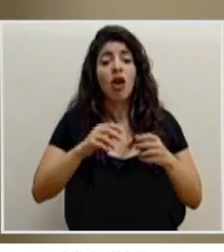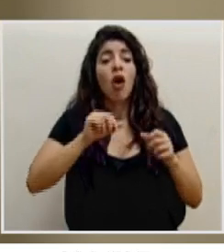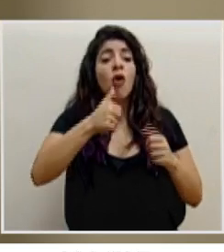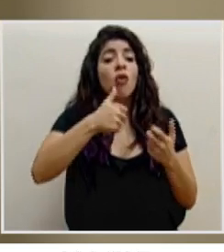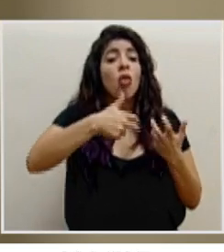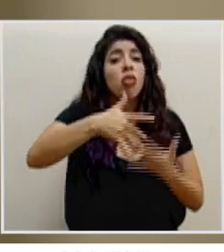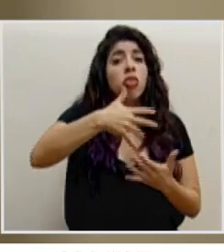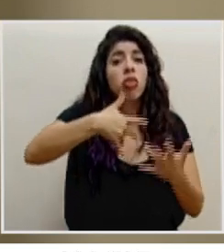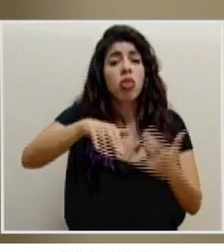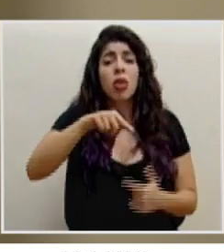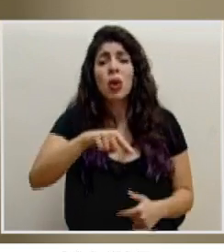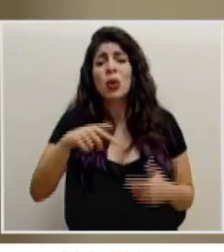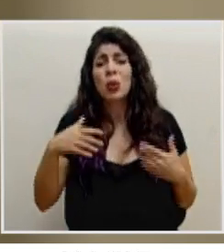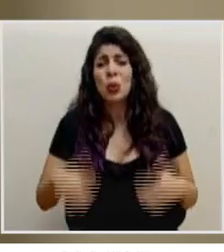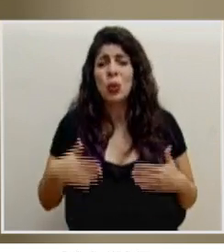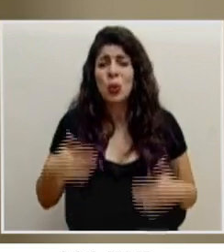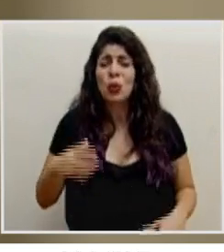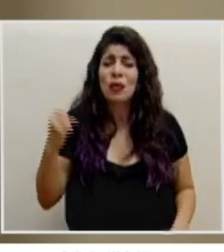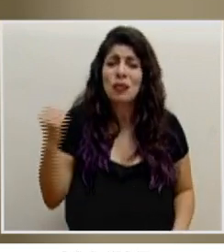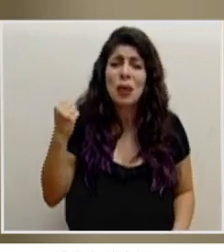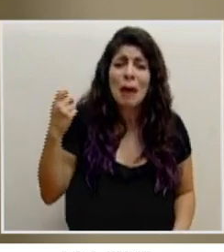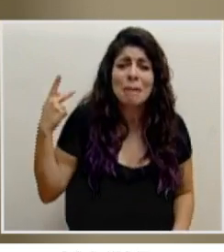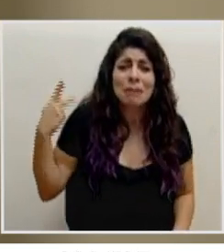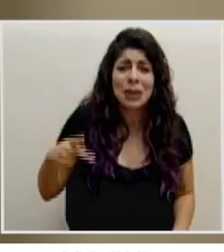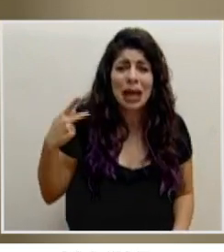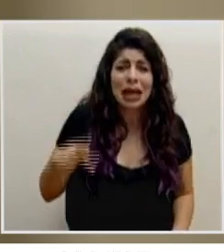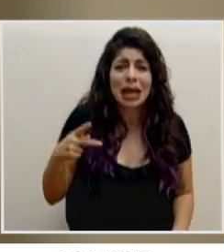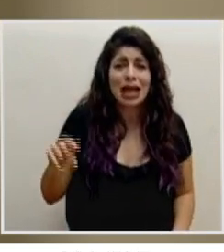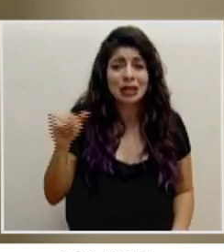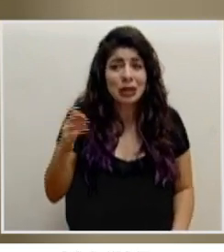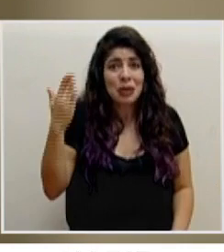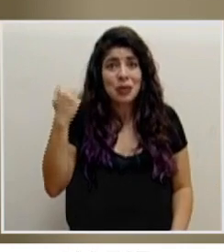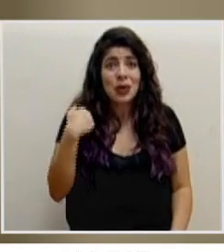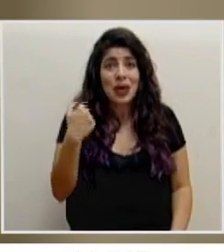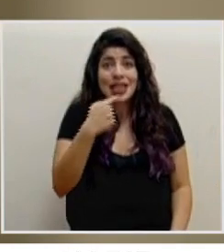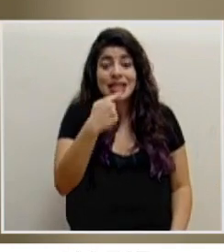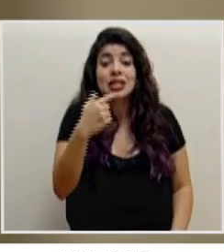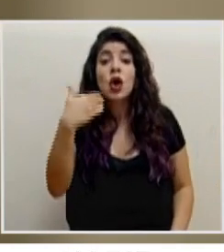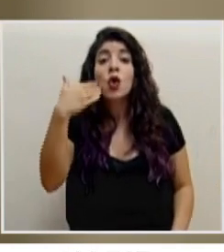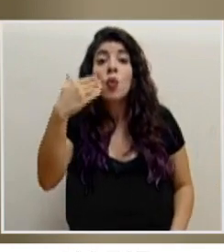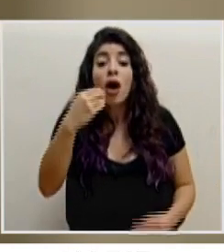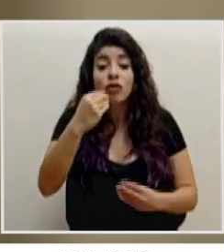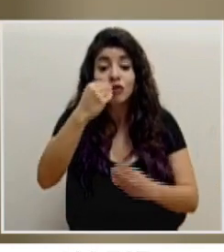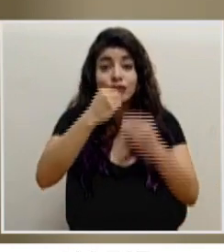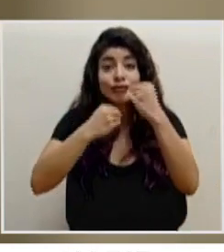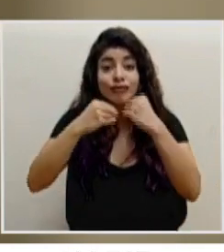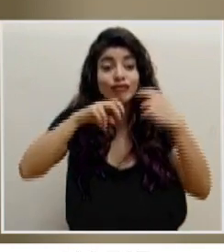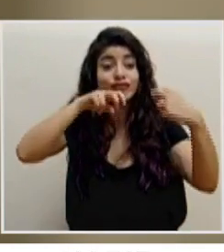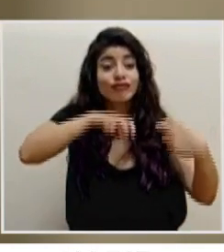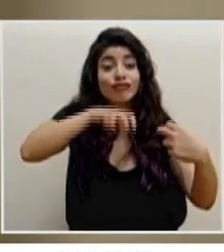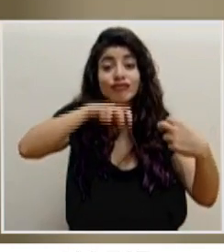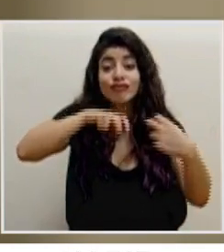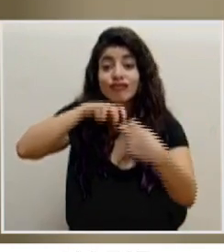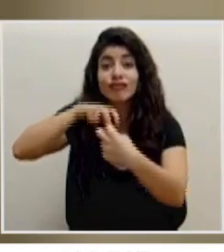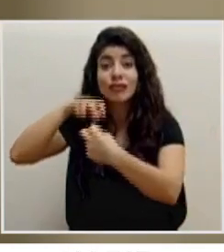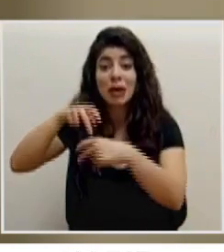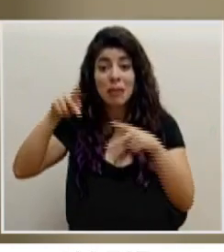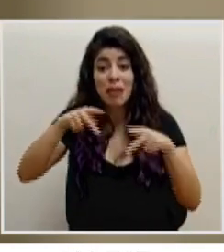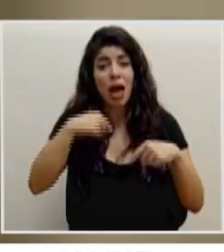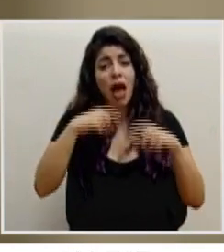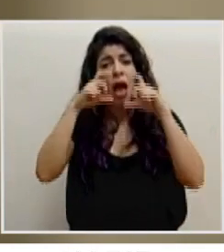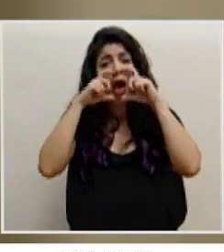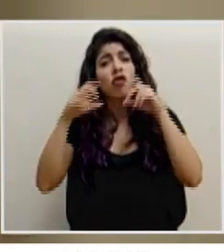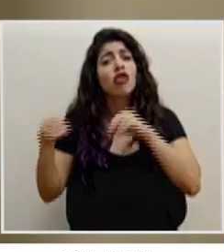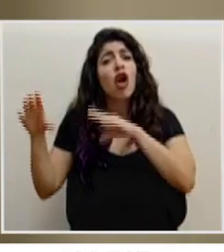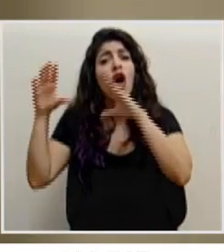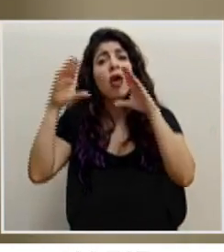sigue siendo un peligro, especialmente, como yo he indicado muchas veces, cuando se están consumiendo los alimentos y todo el esfuerzo de andar con la mascarilla